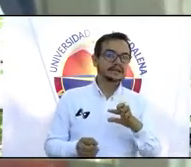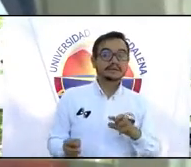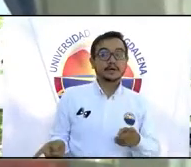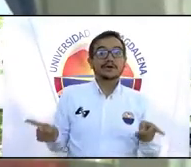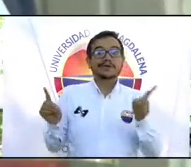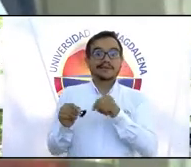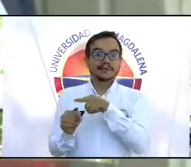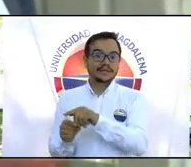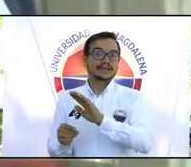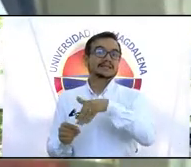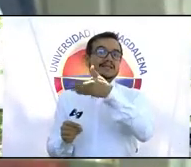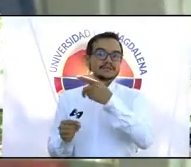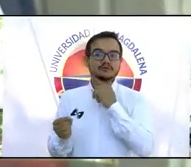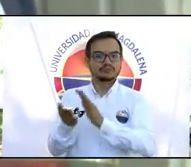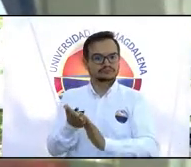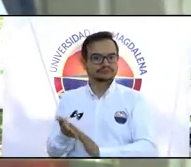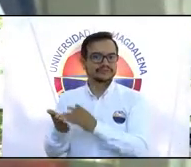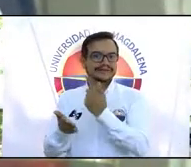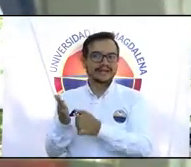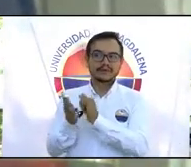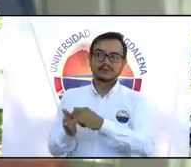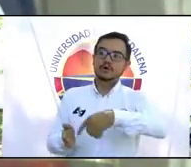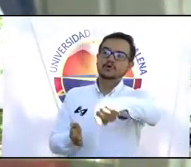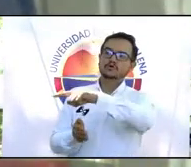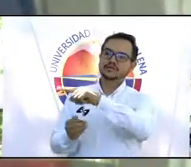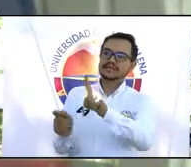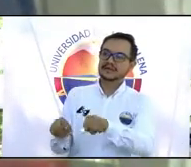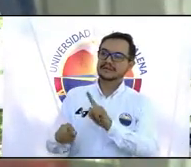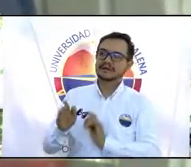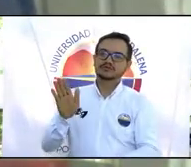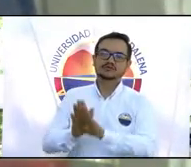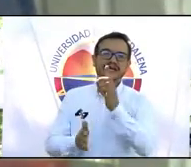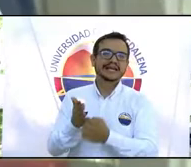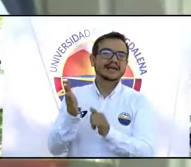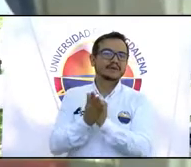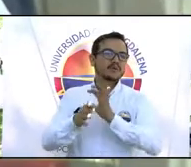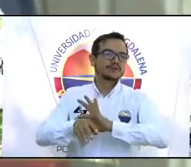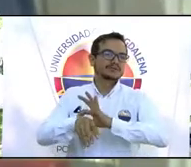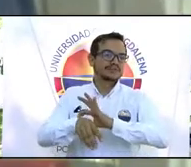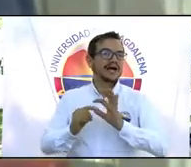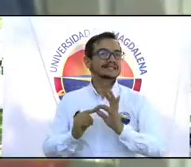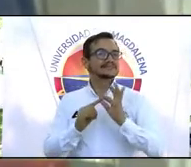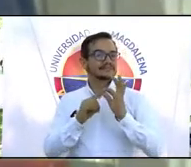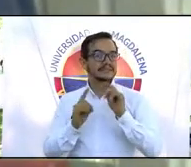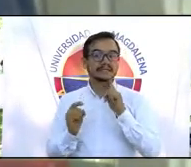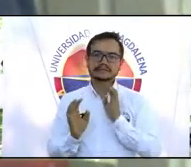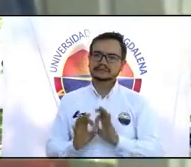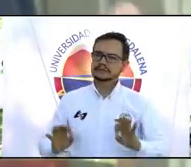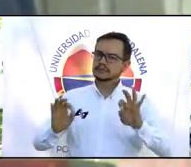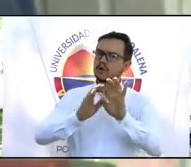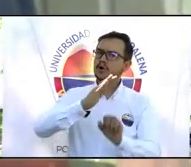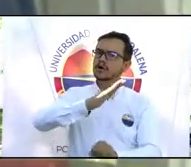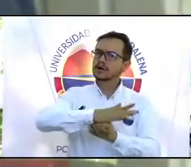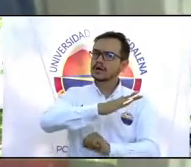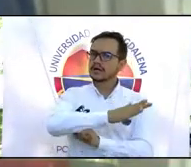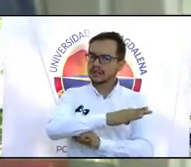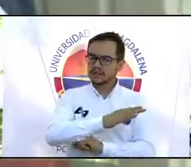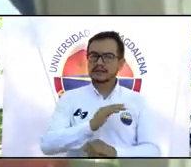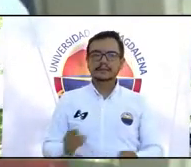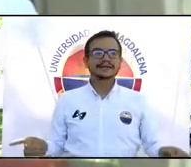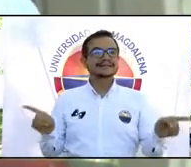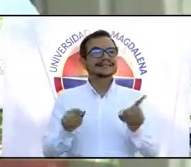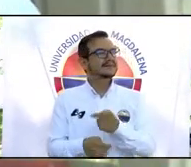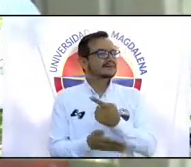que ya está en ejecución estará el espacio de ustedes para avanzar hacia las especialidades clínicas, algo que es fundamental. Pero también, y está la